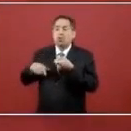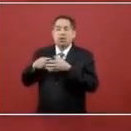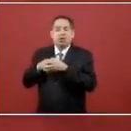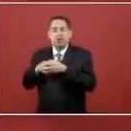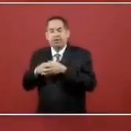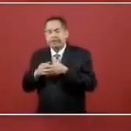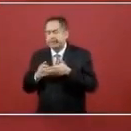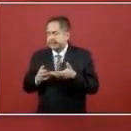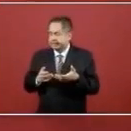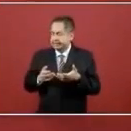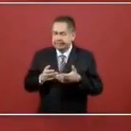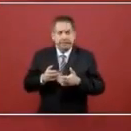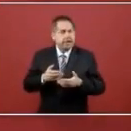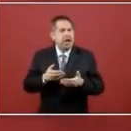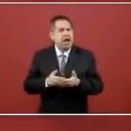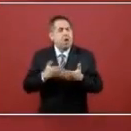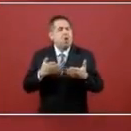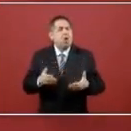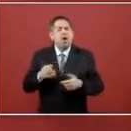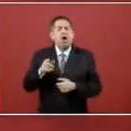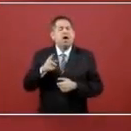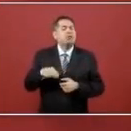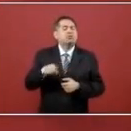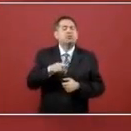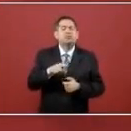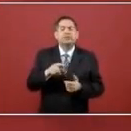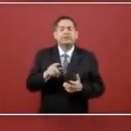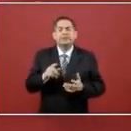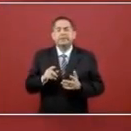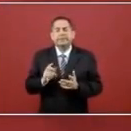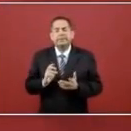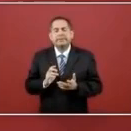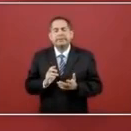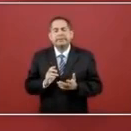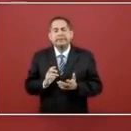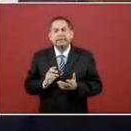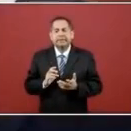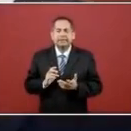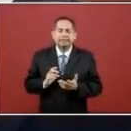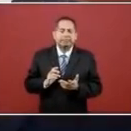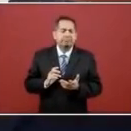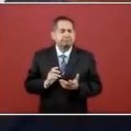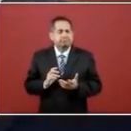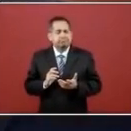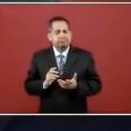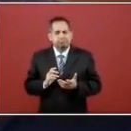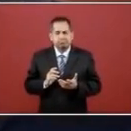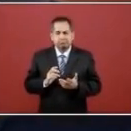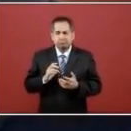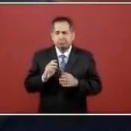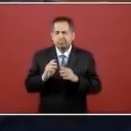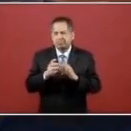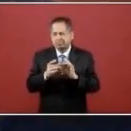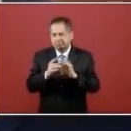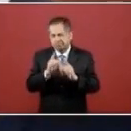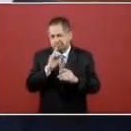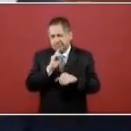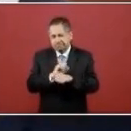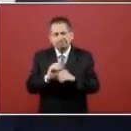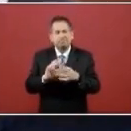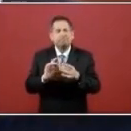están ahora en una postura, para decirlo